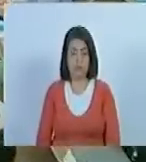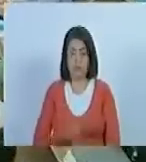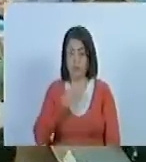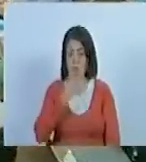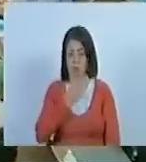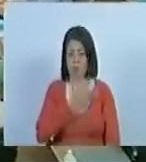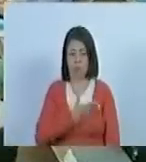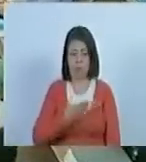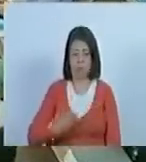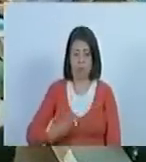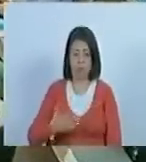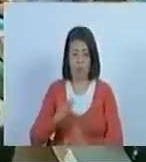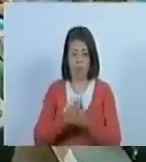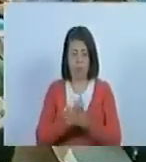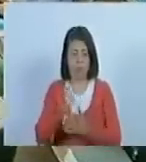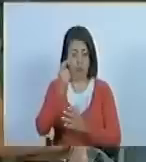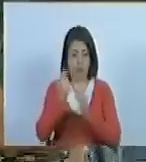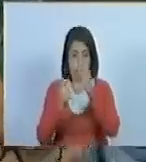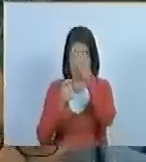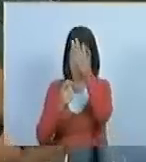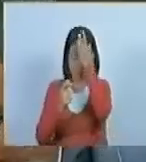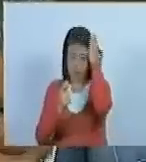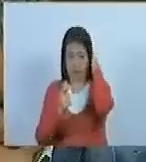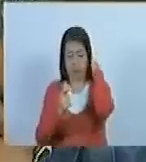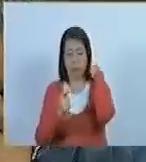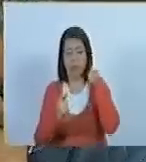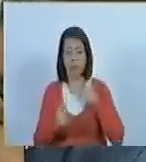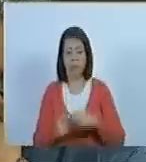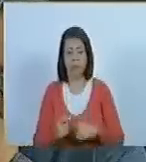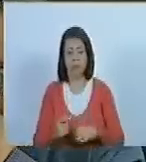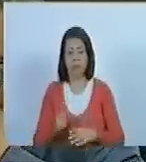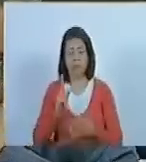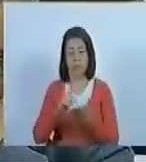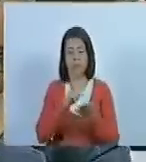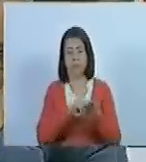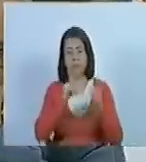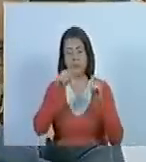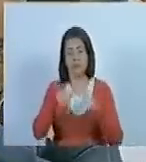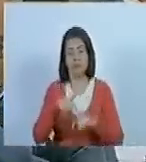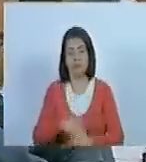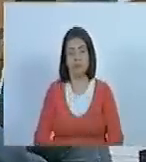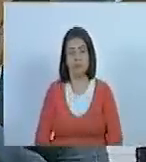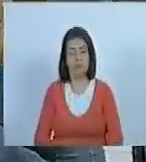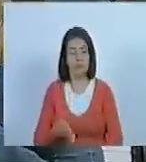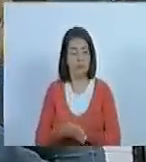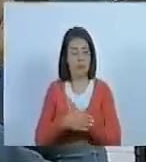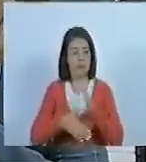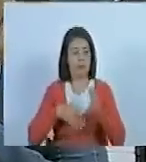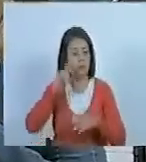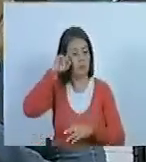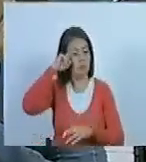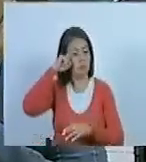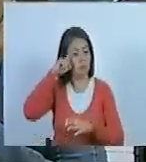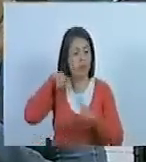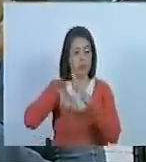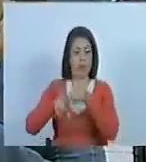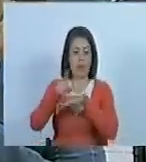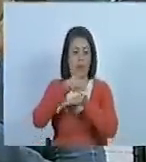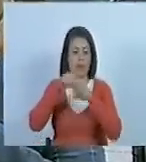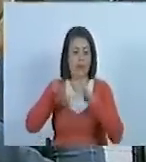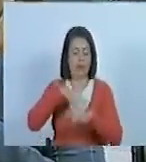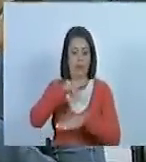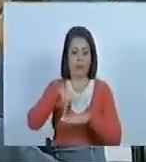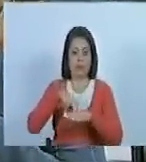Al señor presidente, colegas parlamentarios, la intervención de hoy pretende hacer un recordatorio, un exhorto al Ejecutivo